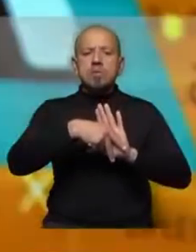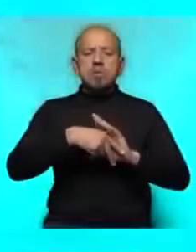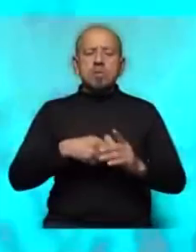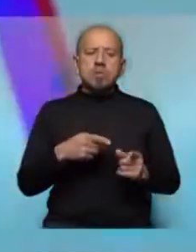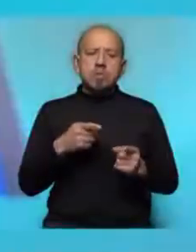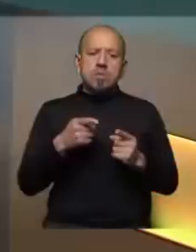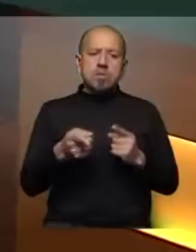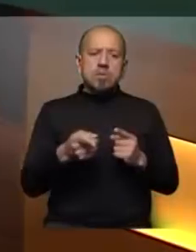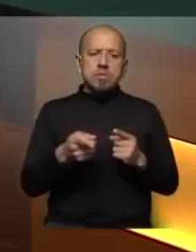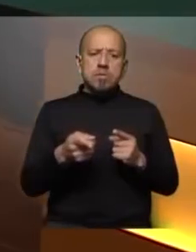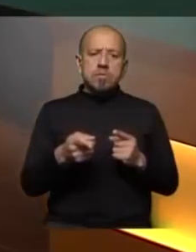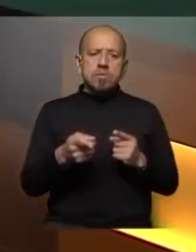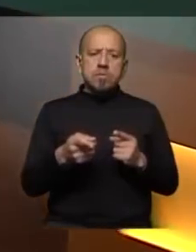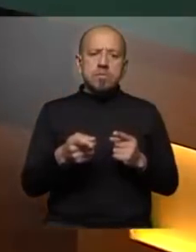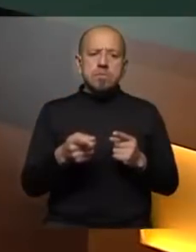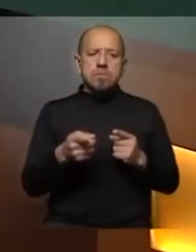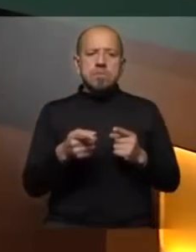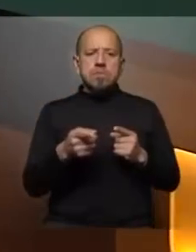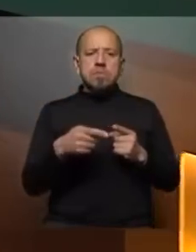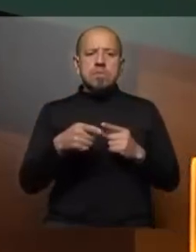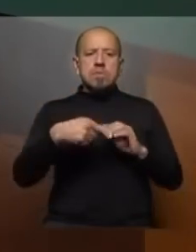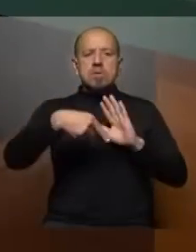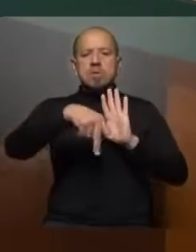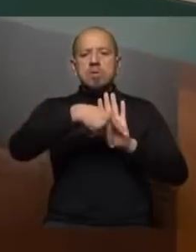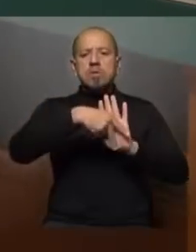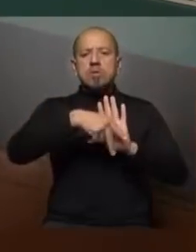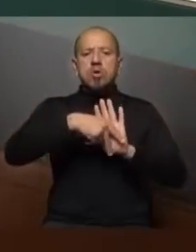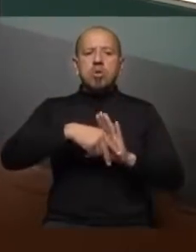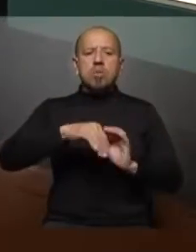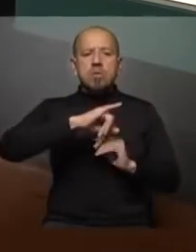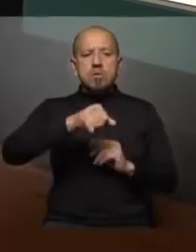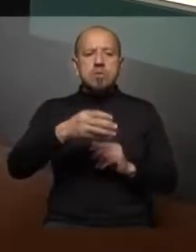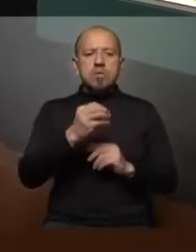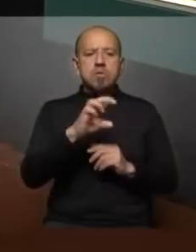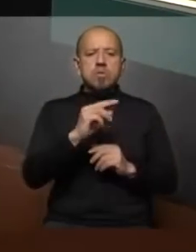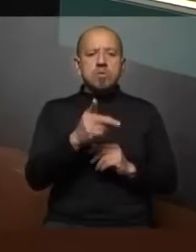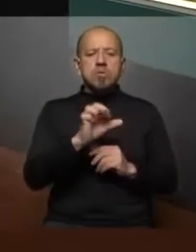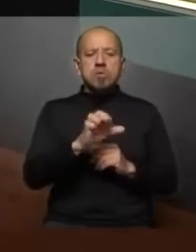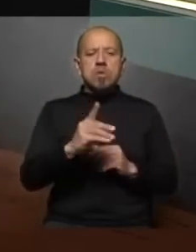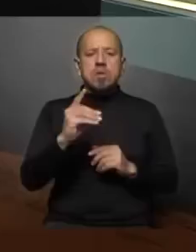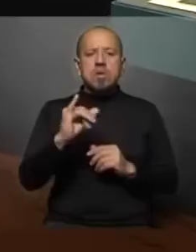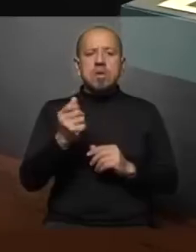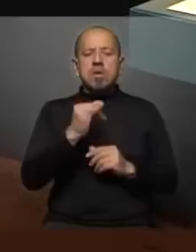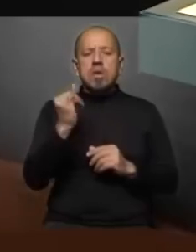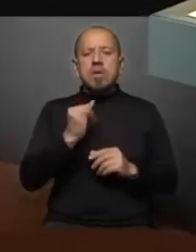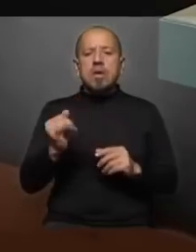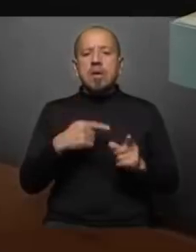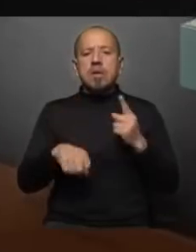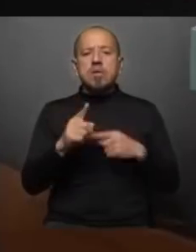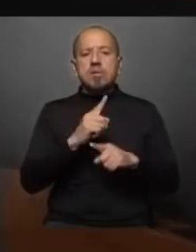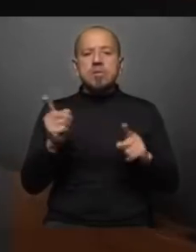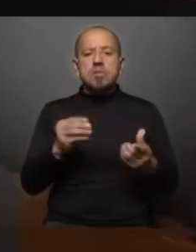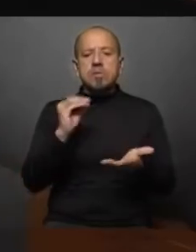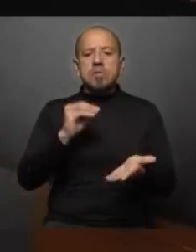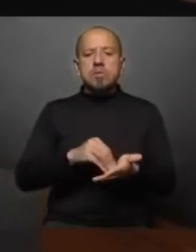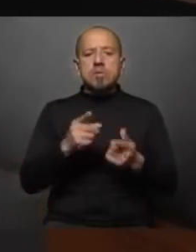porque Jorge Díaz bueno es la Norma Jorge Díaz que graciosamente o ridículamente no se le aplica al portador